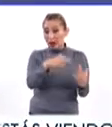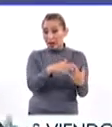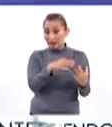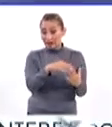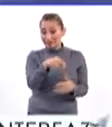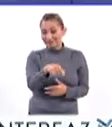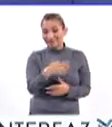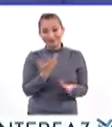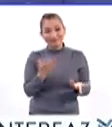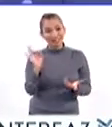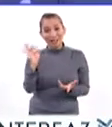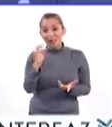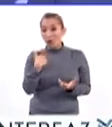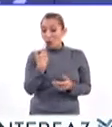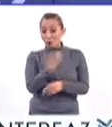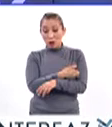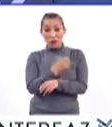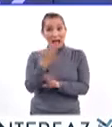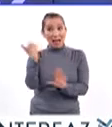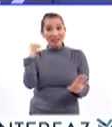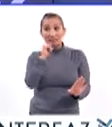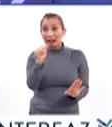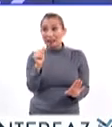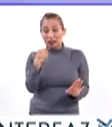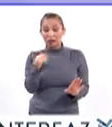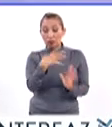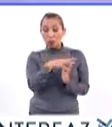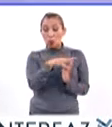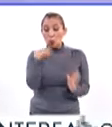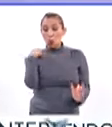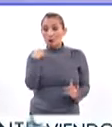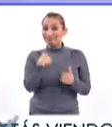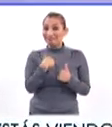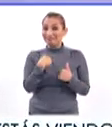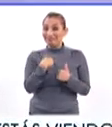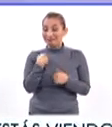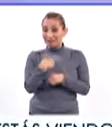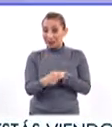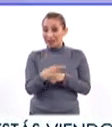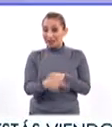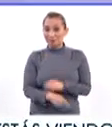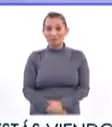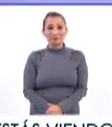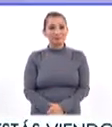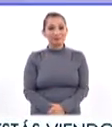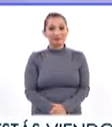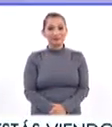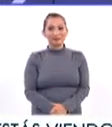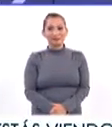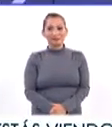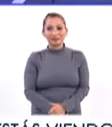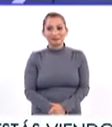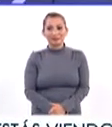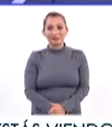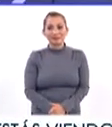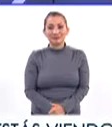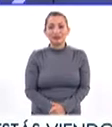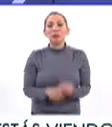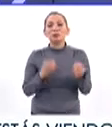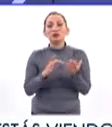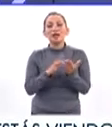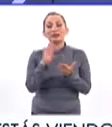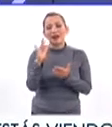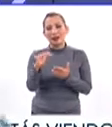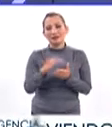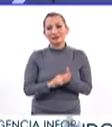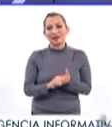casa, si nosotros no fuimos vacunados, posiblemente nosotros seamos los que le estemos transmitiendo una infección. Pues muchas